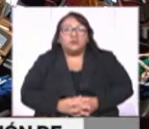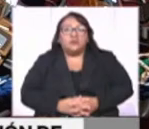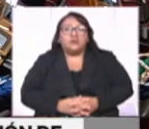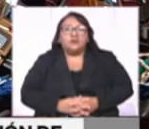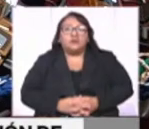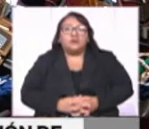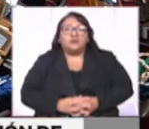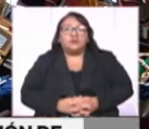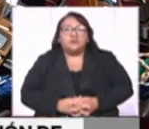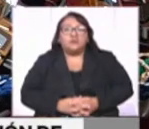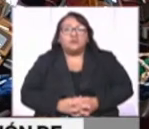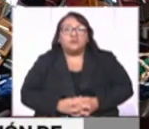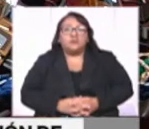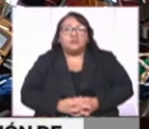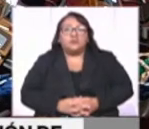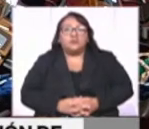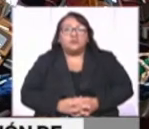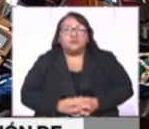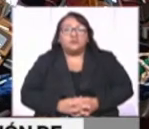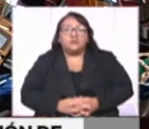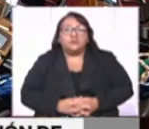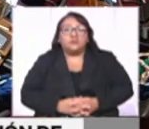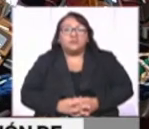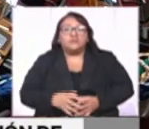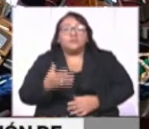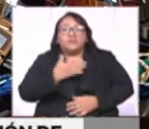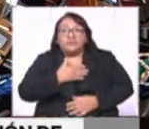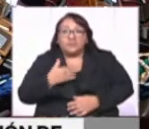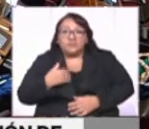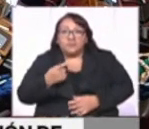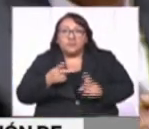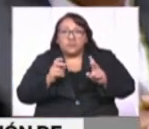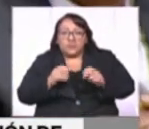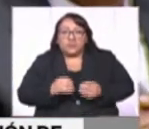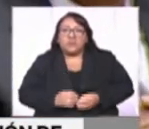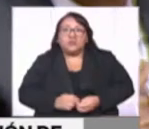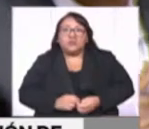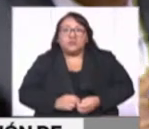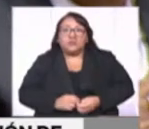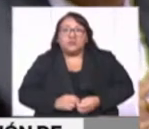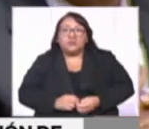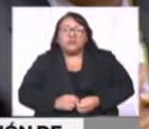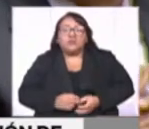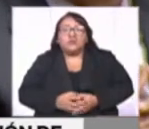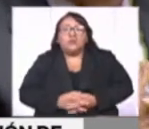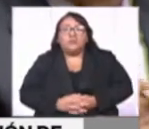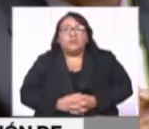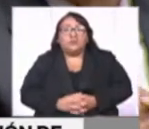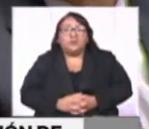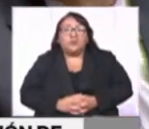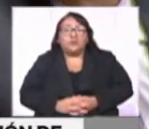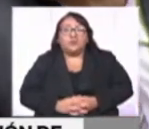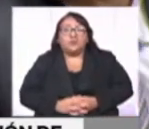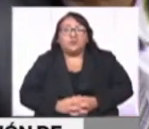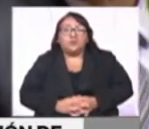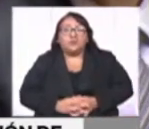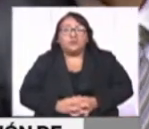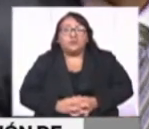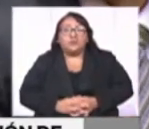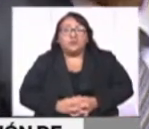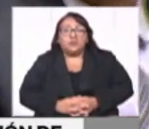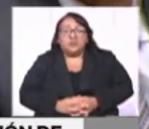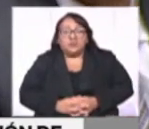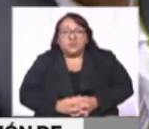Presidente, muchísimas gracias. Presidente, este es un tema de singular importancia, no es un tema baladí ni porque